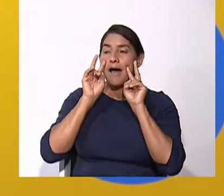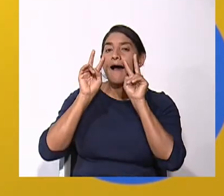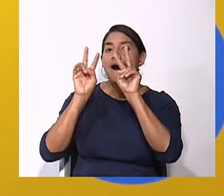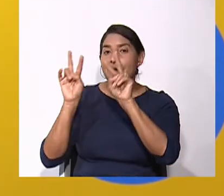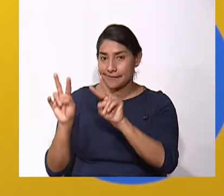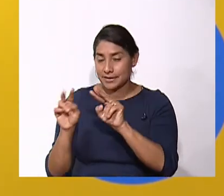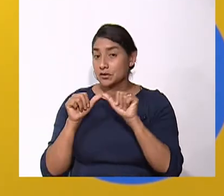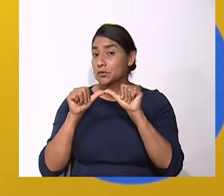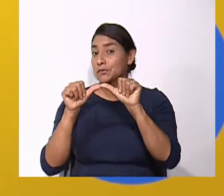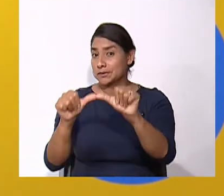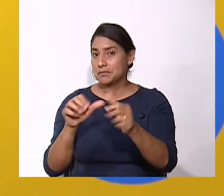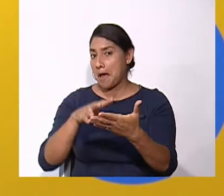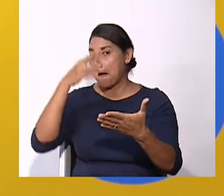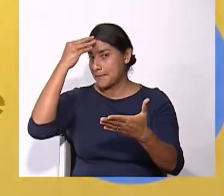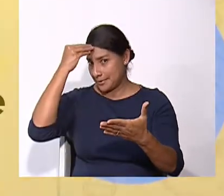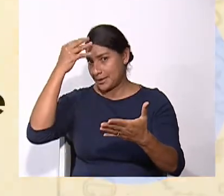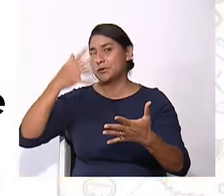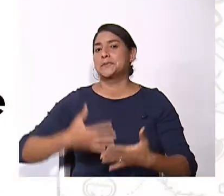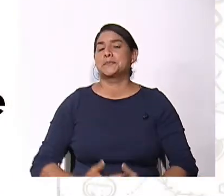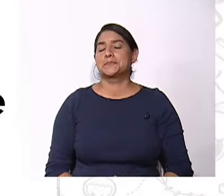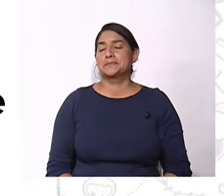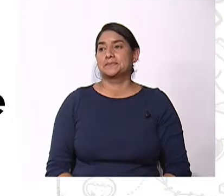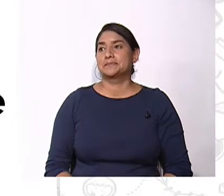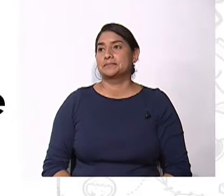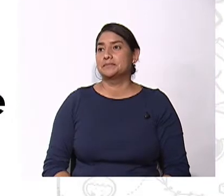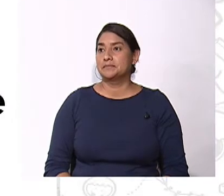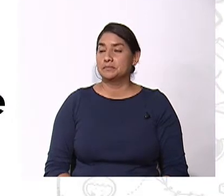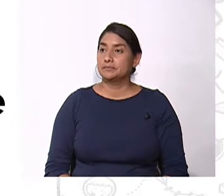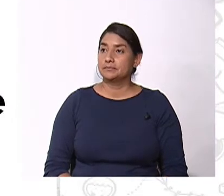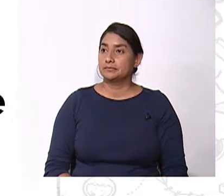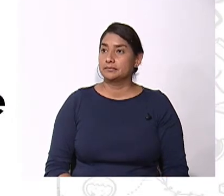si continuamos aprendiendo.